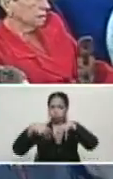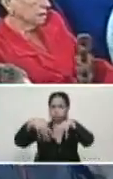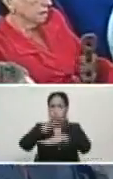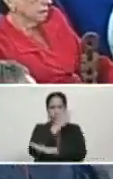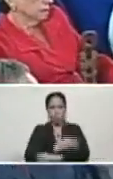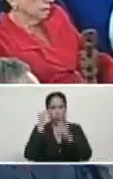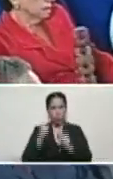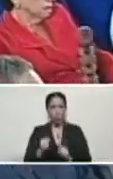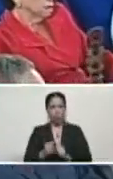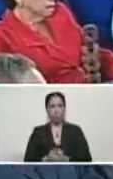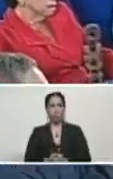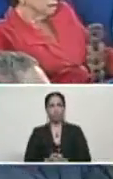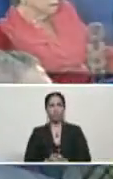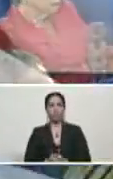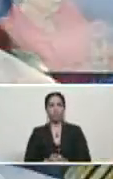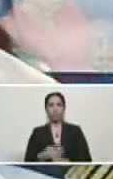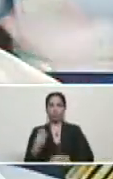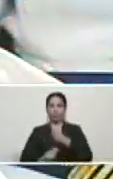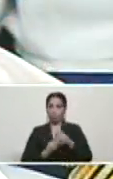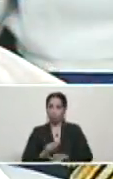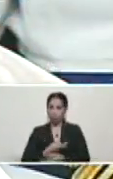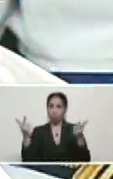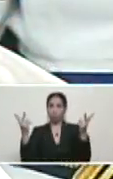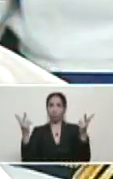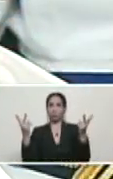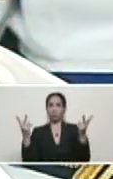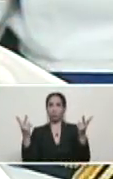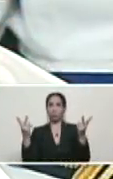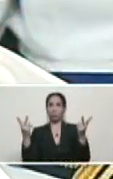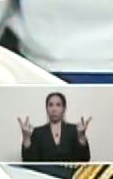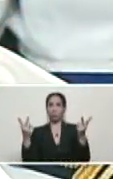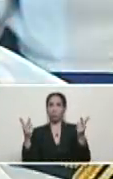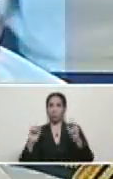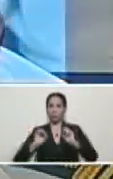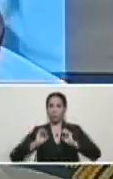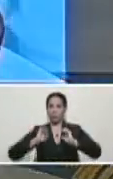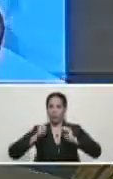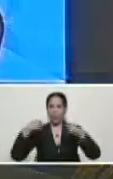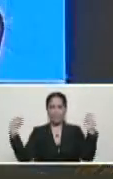poderoso, se dispone a emprender lo que sería la